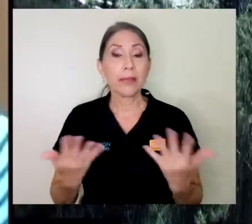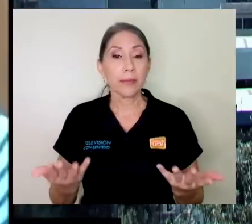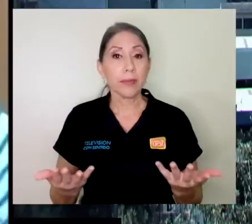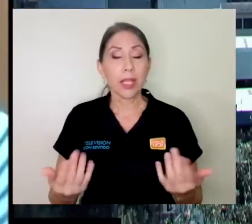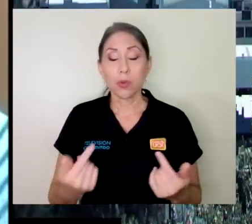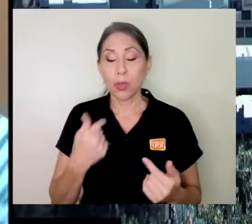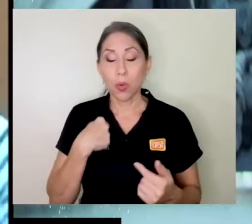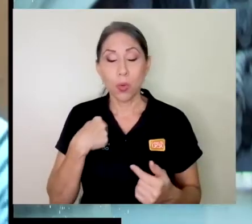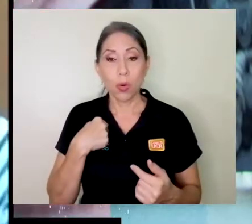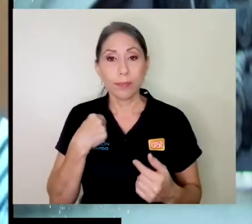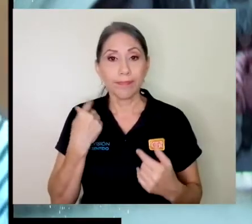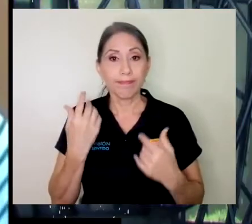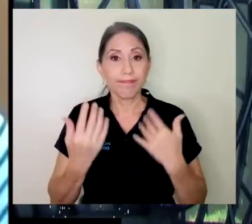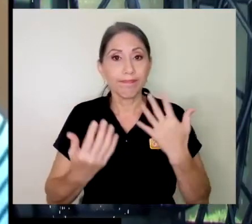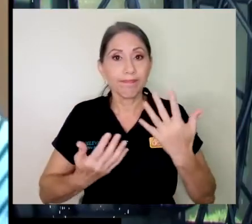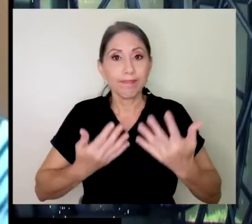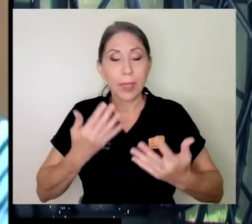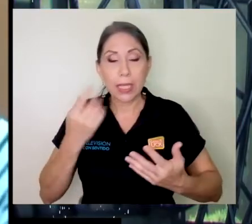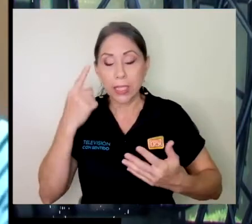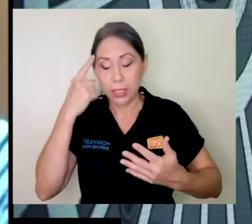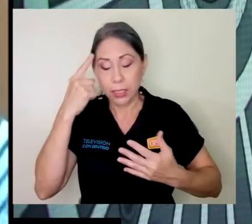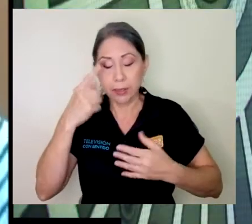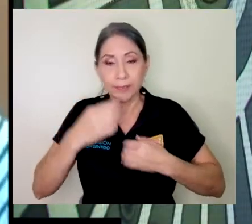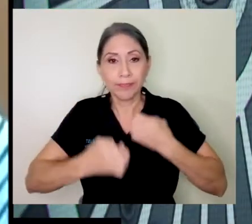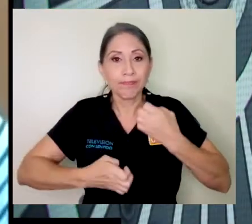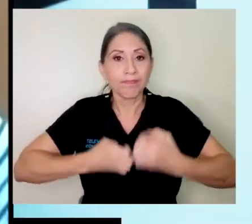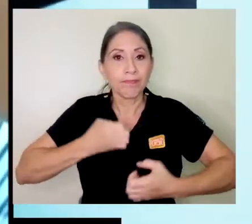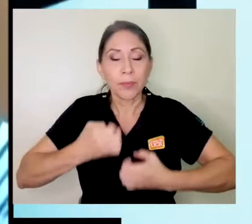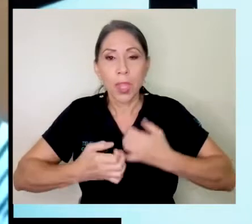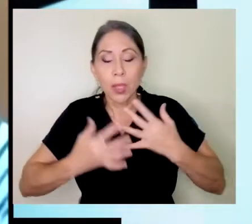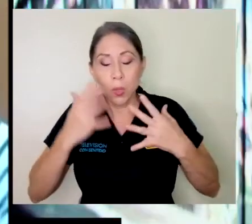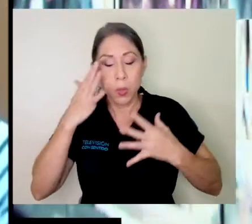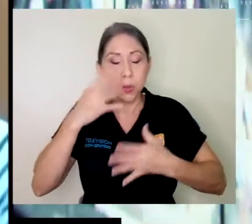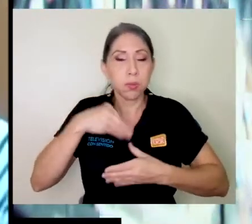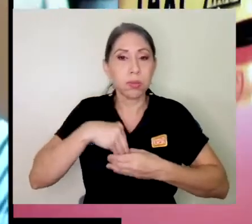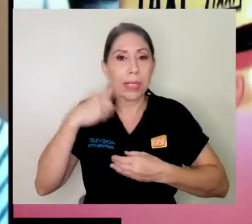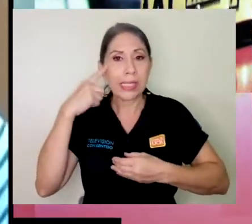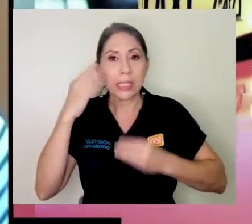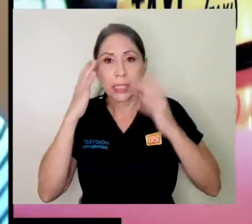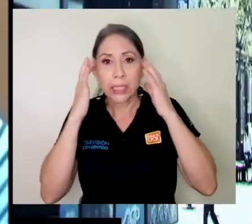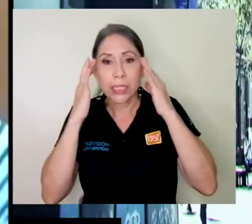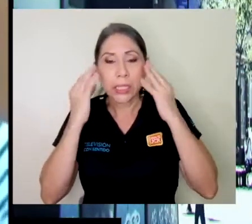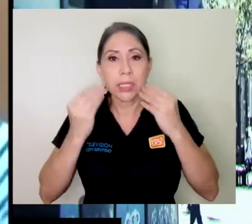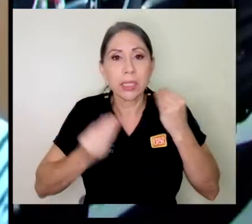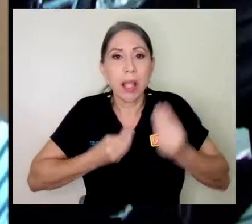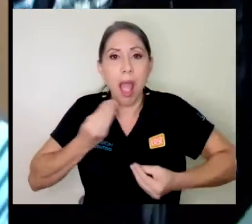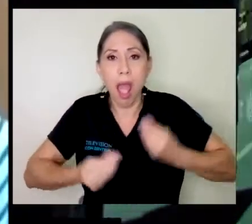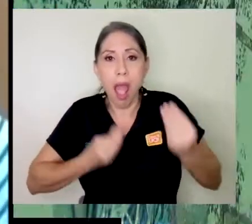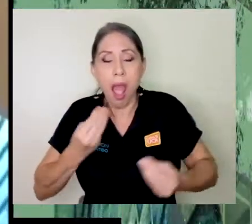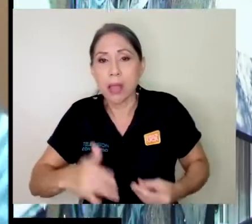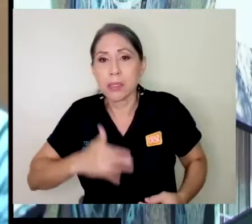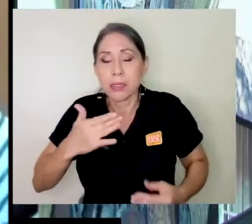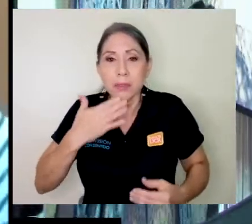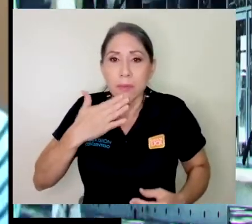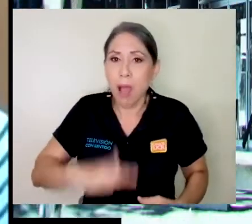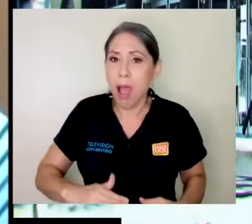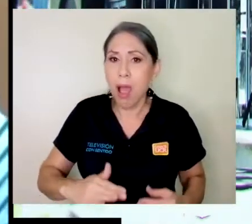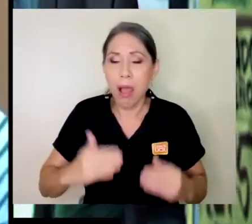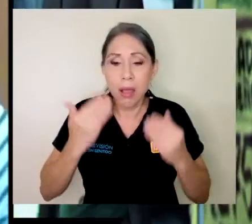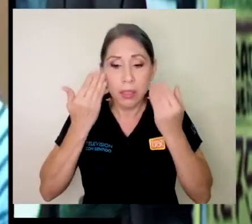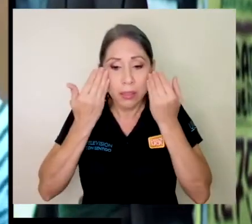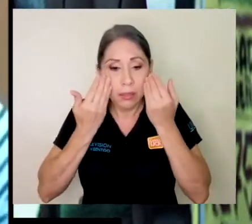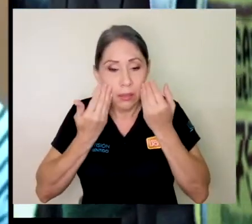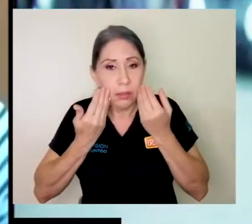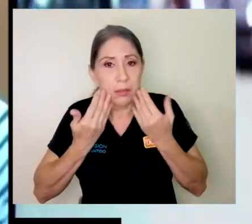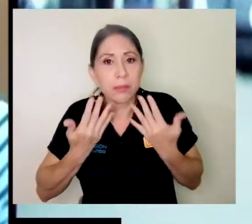Entonces es cuando uno choca, ¿verdad?, con la parte de emociones y ¿ahora qué hago? Me siento mal, me siento triste, me siento